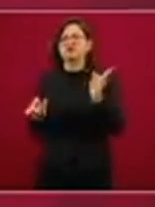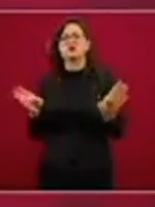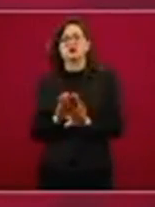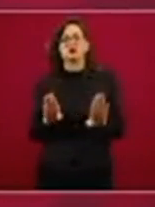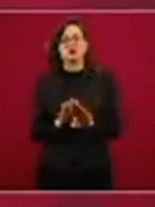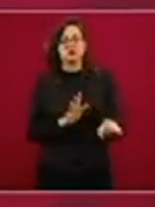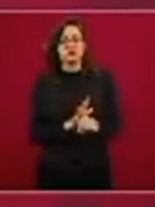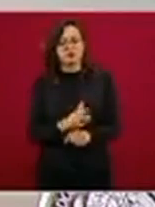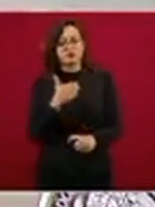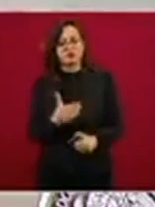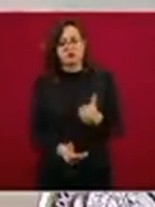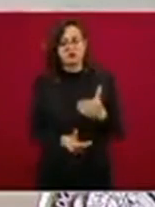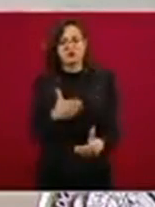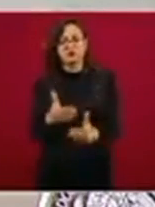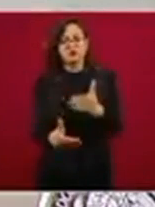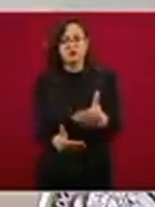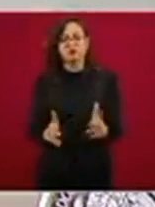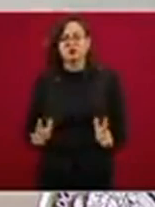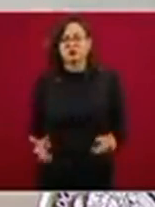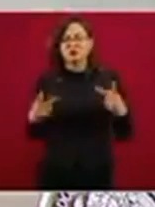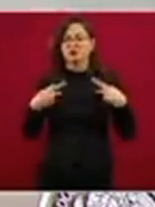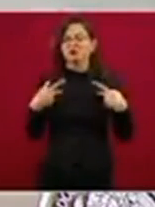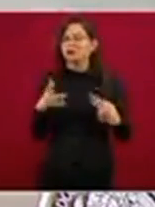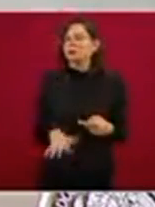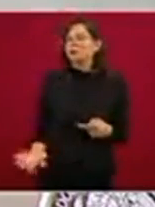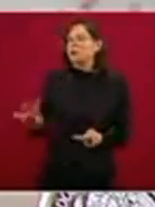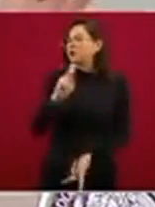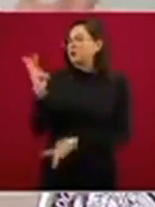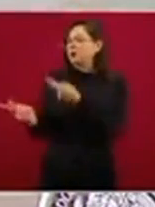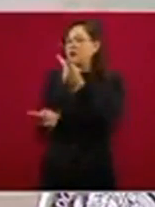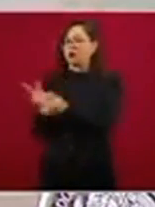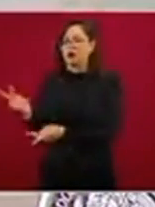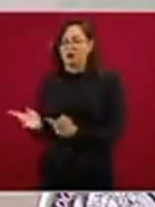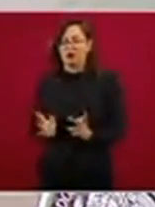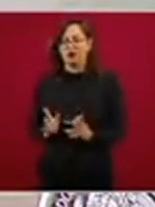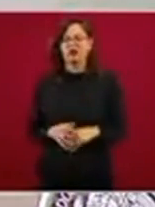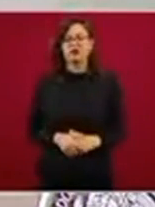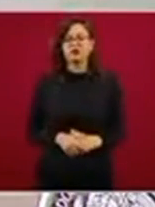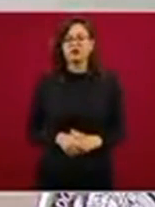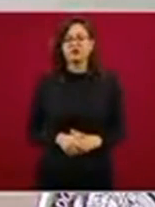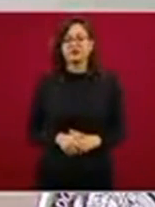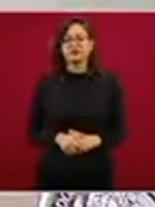la celebración de una consulta ciudadana, es decir, para preguntarle al pueblo.